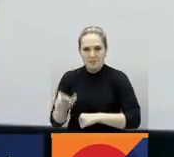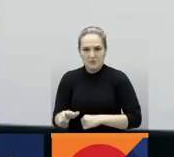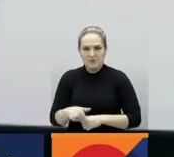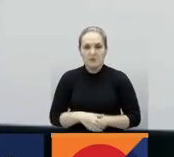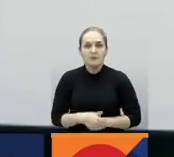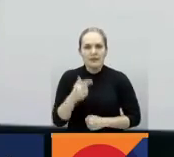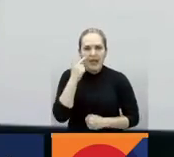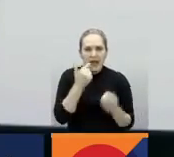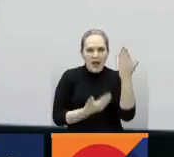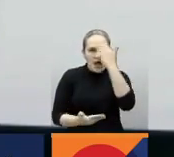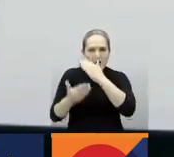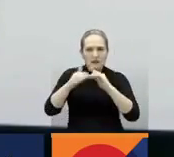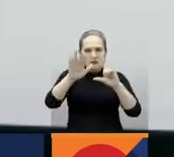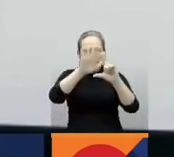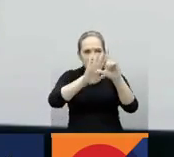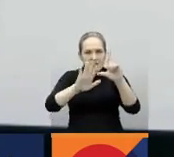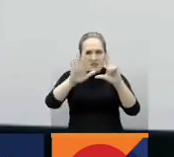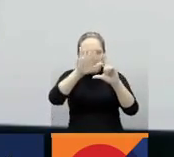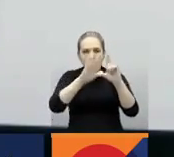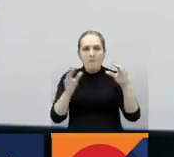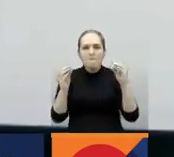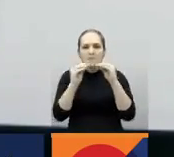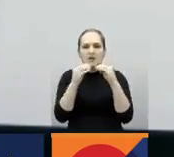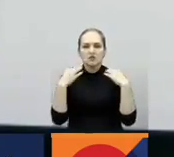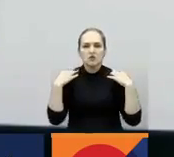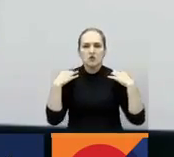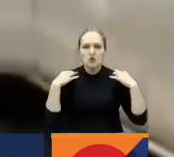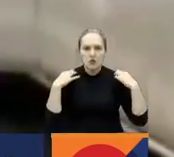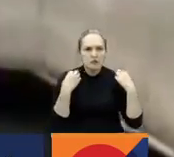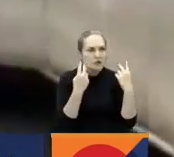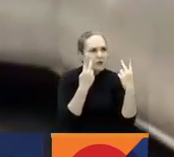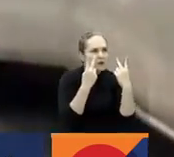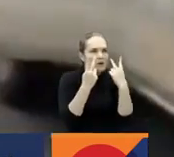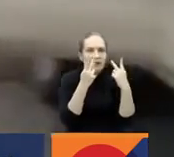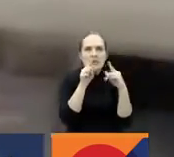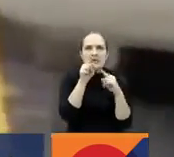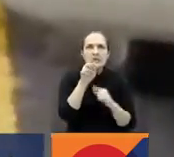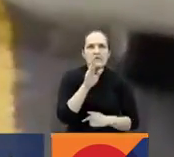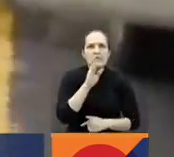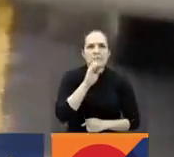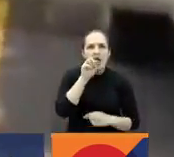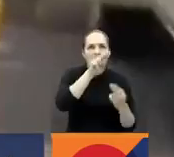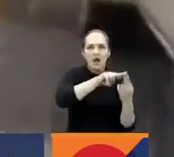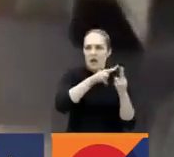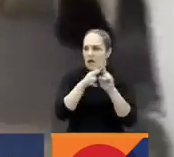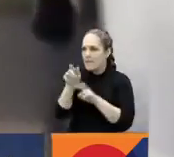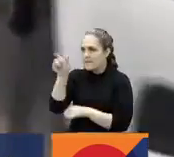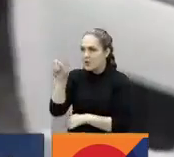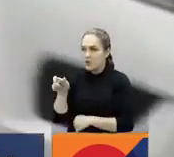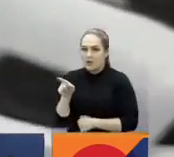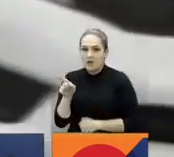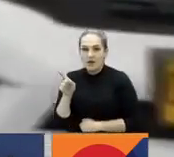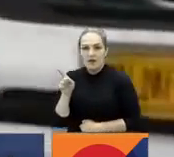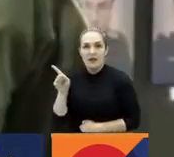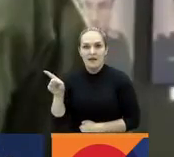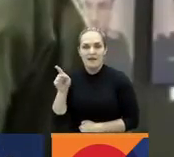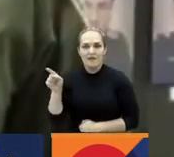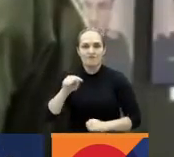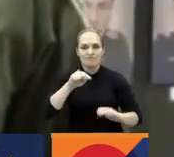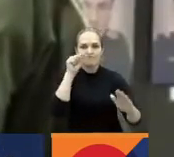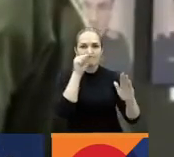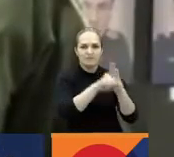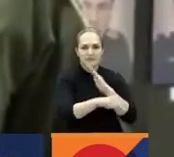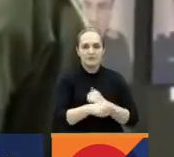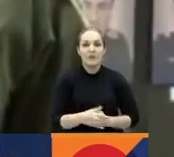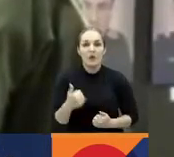análisis por parte de Medicina Legal a una prenda de vestir develó la participación de este hombre en el homicidio del capitán Jesús Solano Beltrán. El